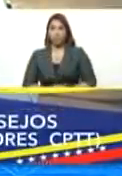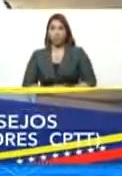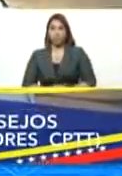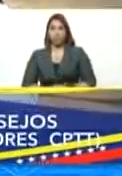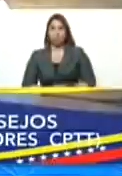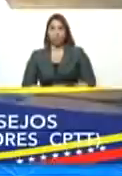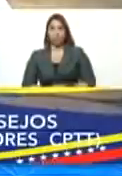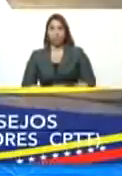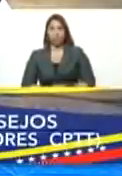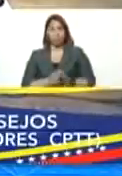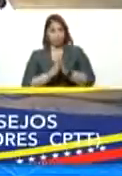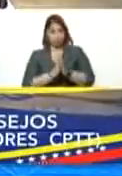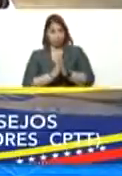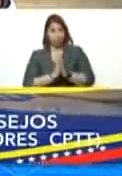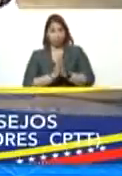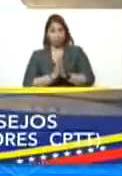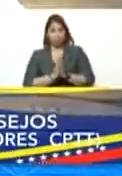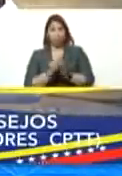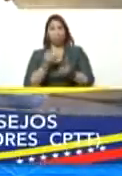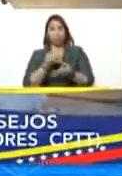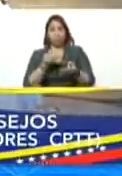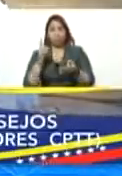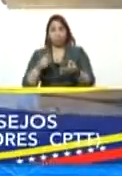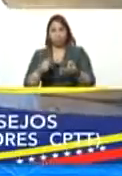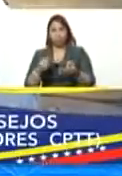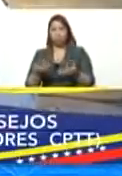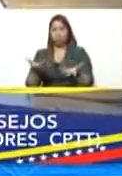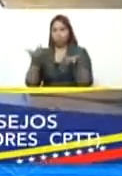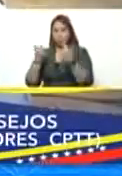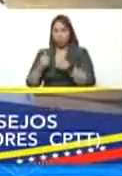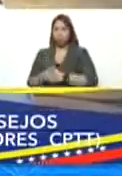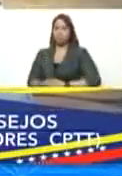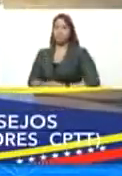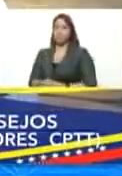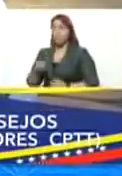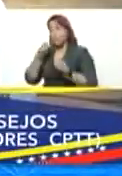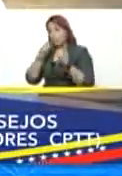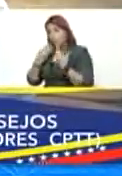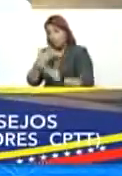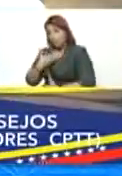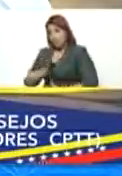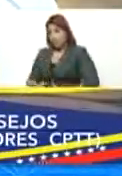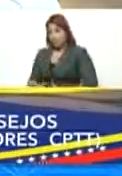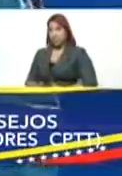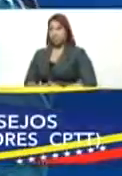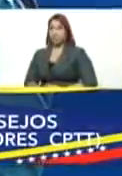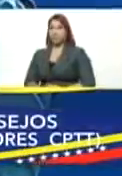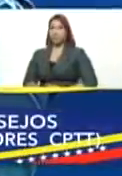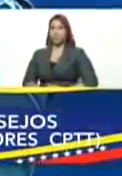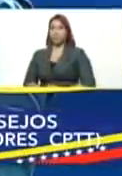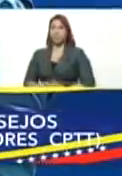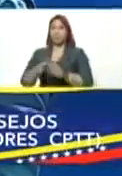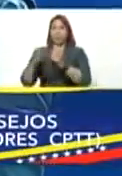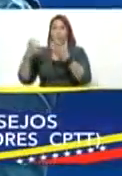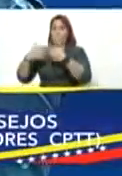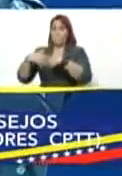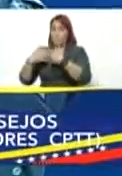La artillería, correcto. Mora. Bueno, mi presidente, en